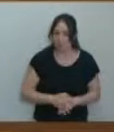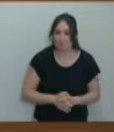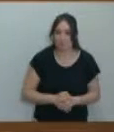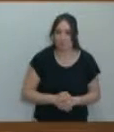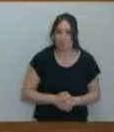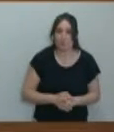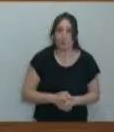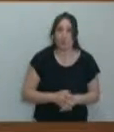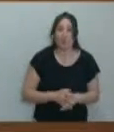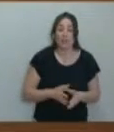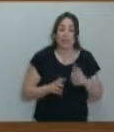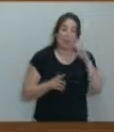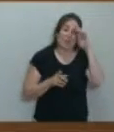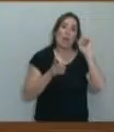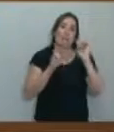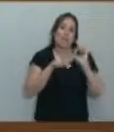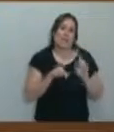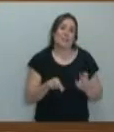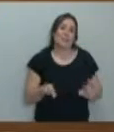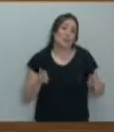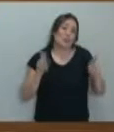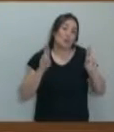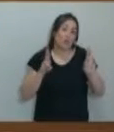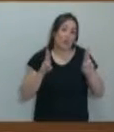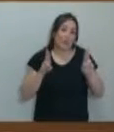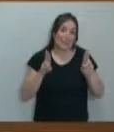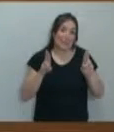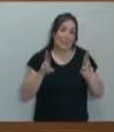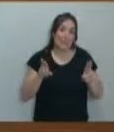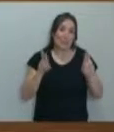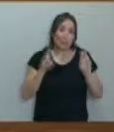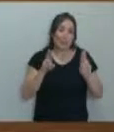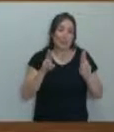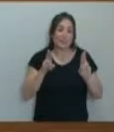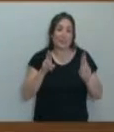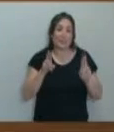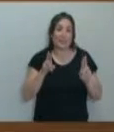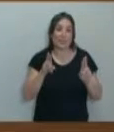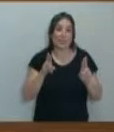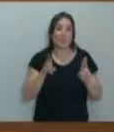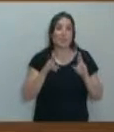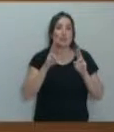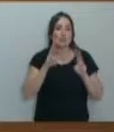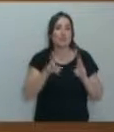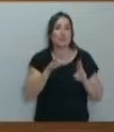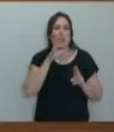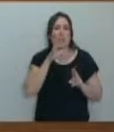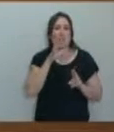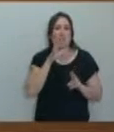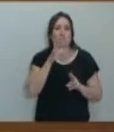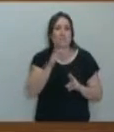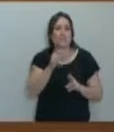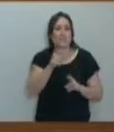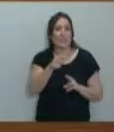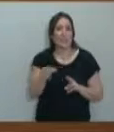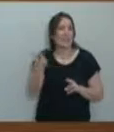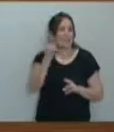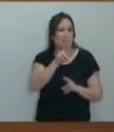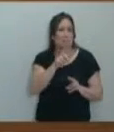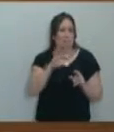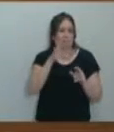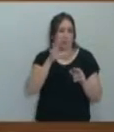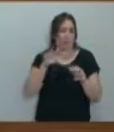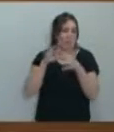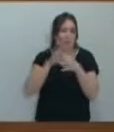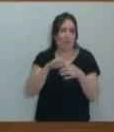en fin, y también es una suerte, la verdad es que es una suerte que se repite con cierta asiduidad en esta Cámara en relación con este Gobierno.